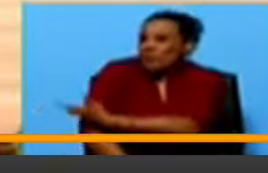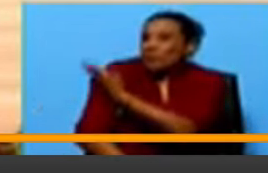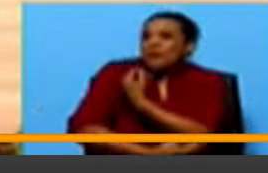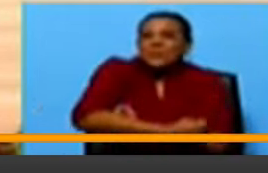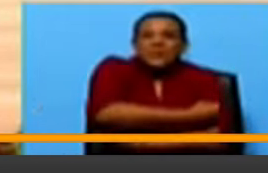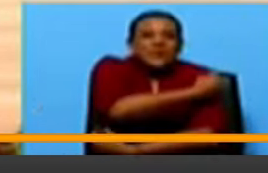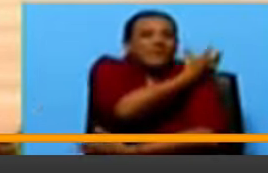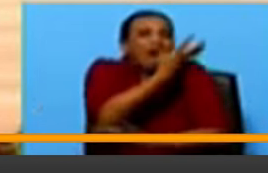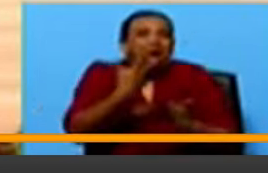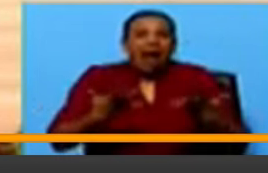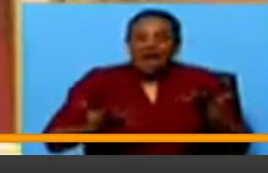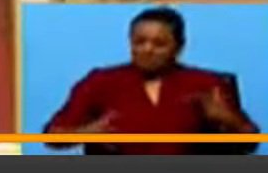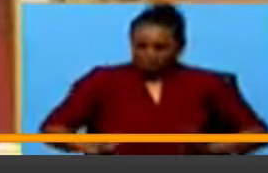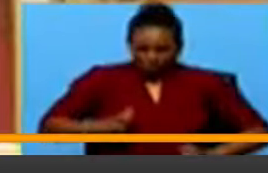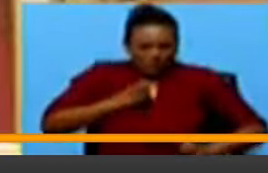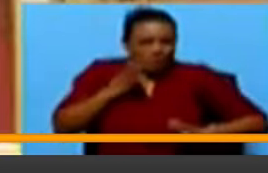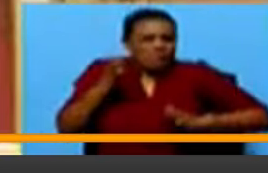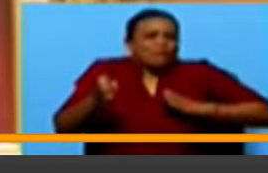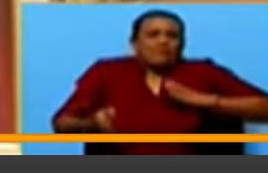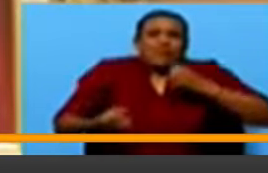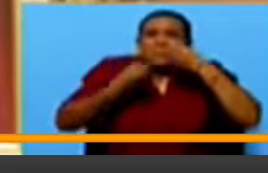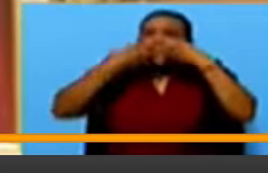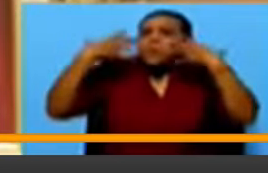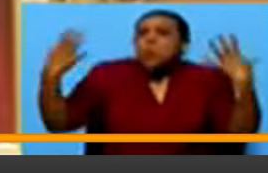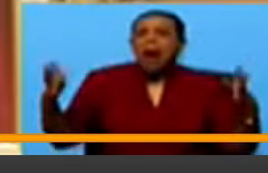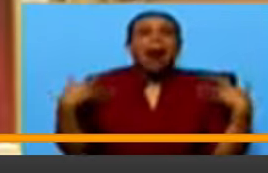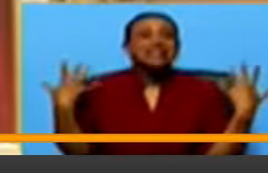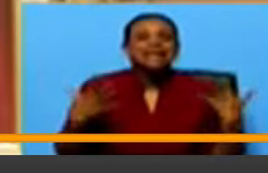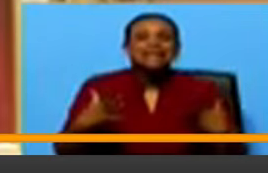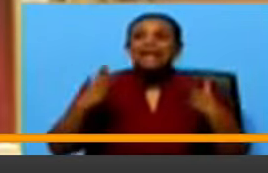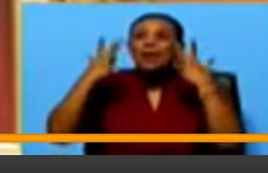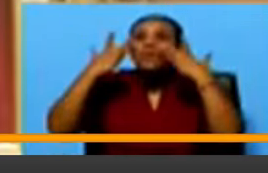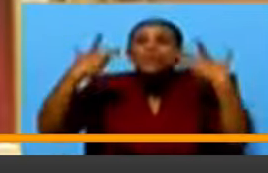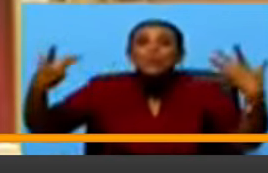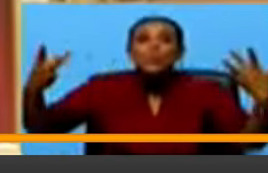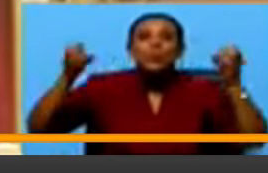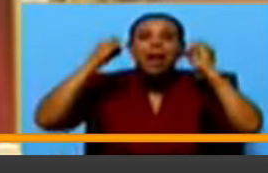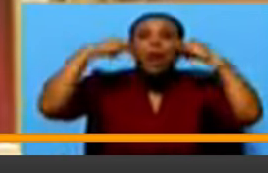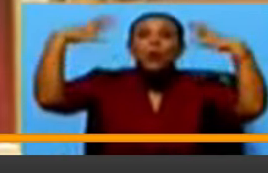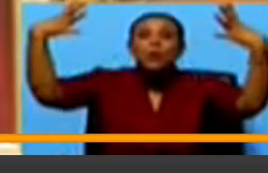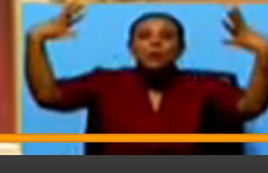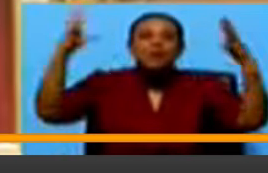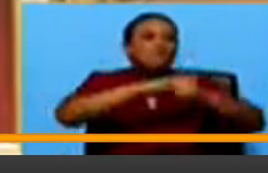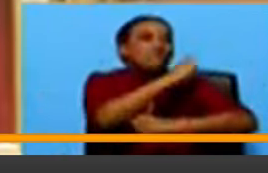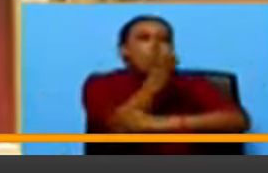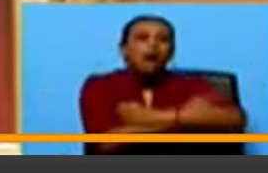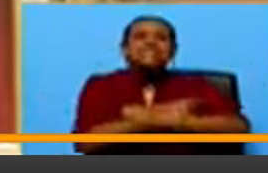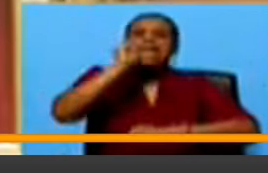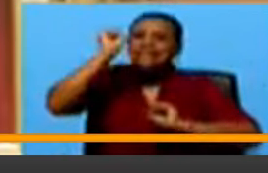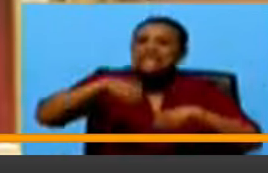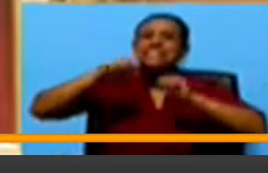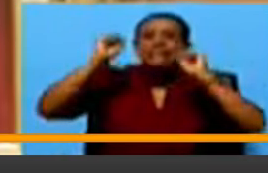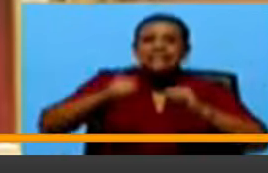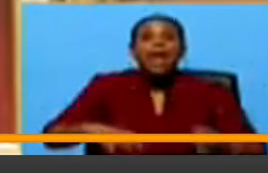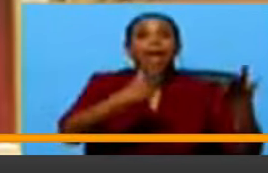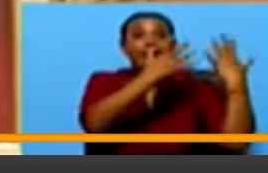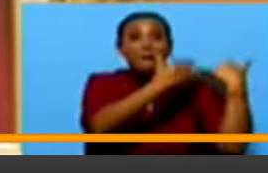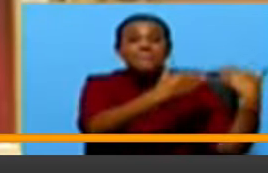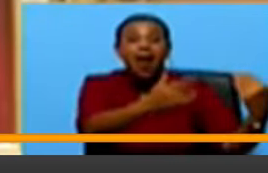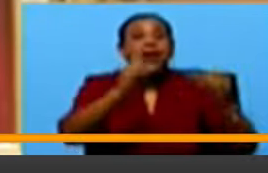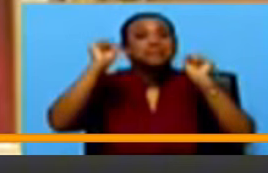energía que nos movía, llenos de salud, de conocimiento y de fuerza.